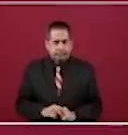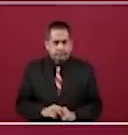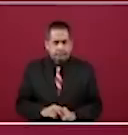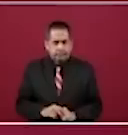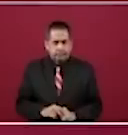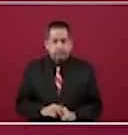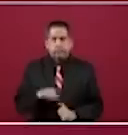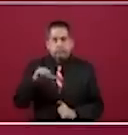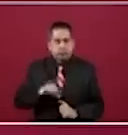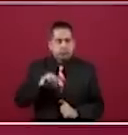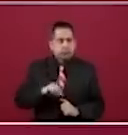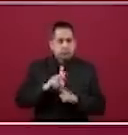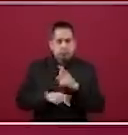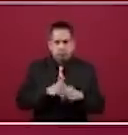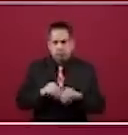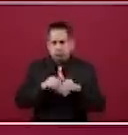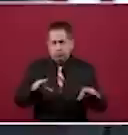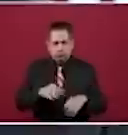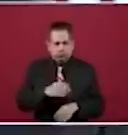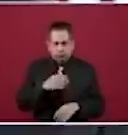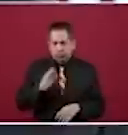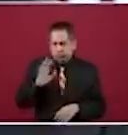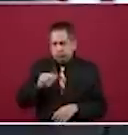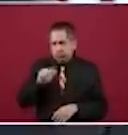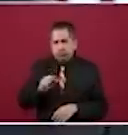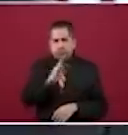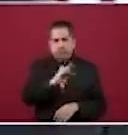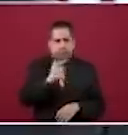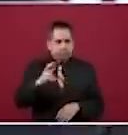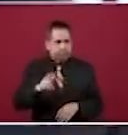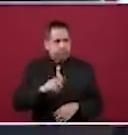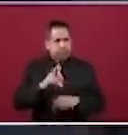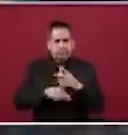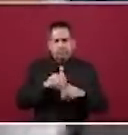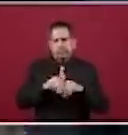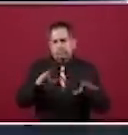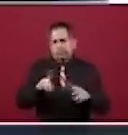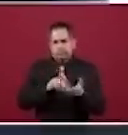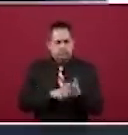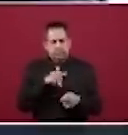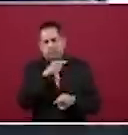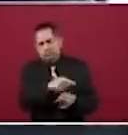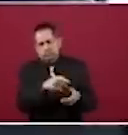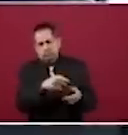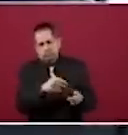Y hoy va a informar, según nos dicen, el fiscal general, porque ese es un asunto que ellos